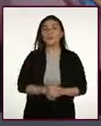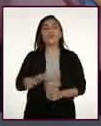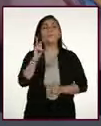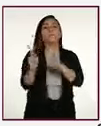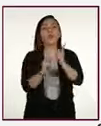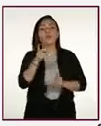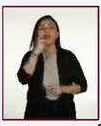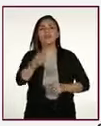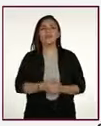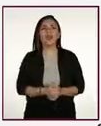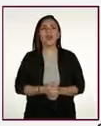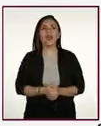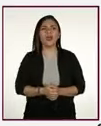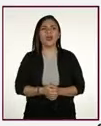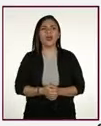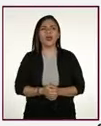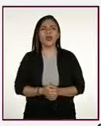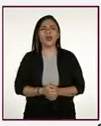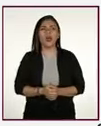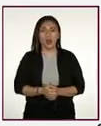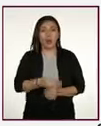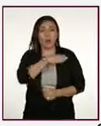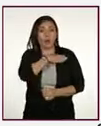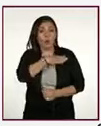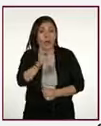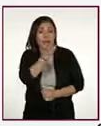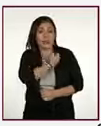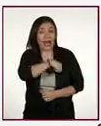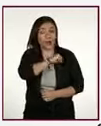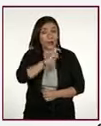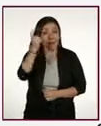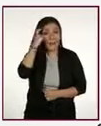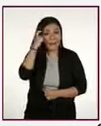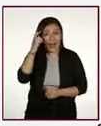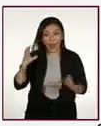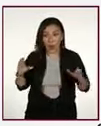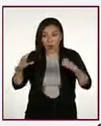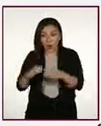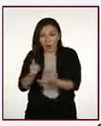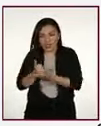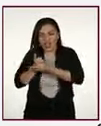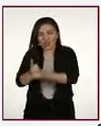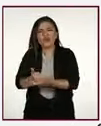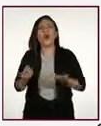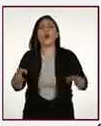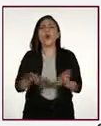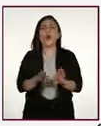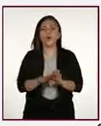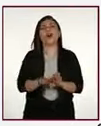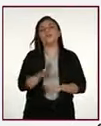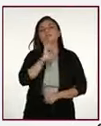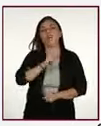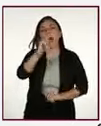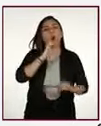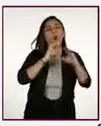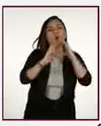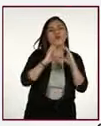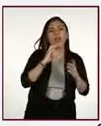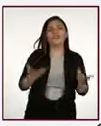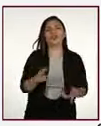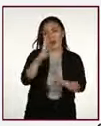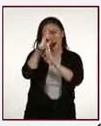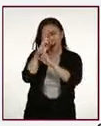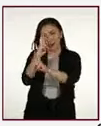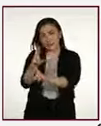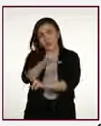pregunta es, ¿de qué forma contribuye una buena salud mental en la comunidad? Aquí hay algunas de las respuestas. Mejor comunicación,